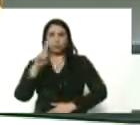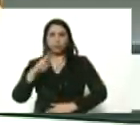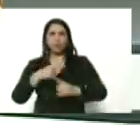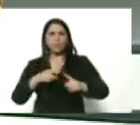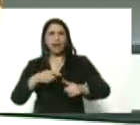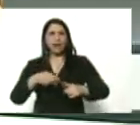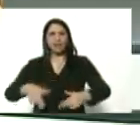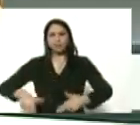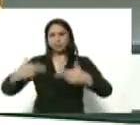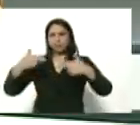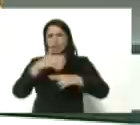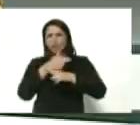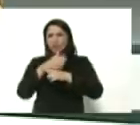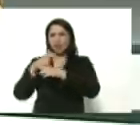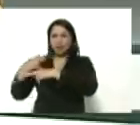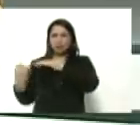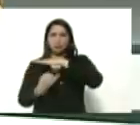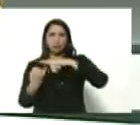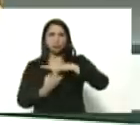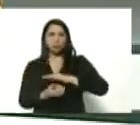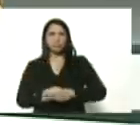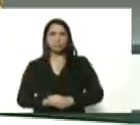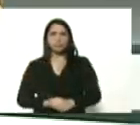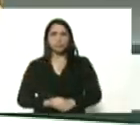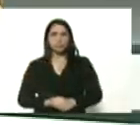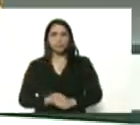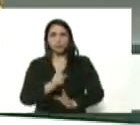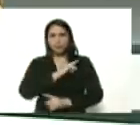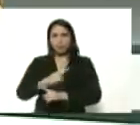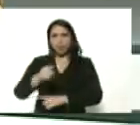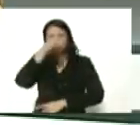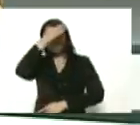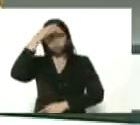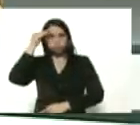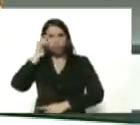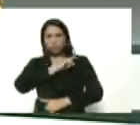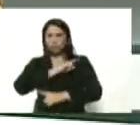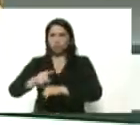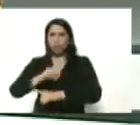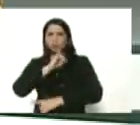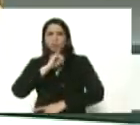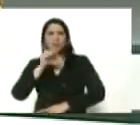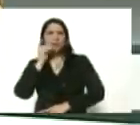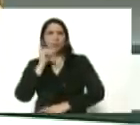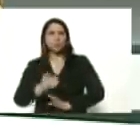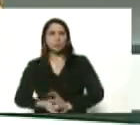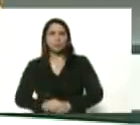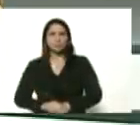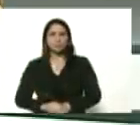atacar las instituciones. Por orden de Trump, por orden de Iván Duque.